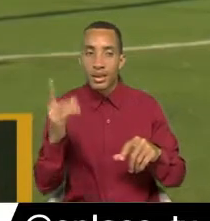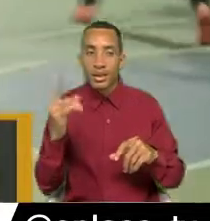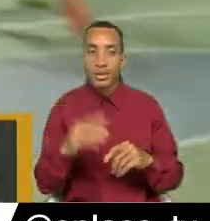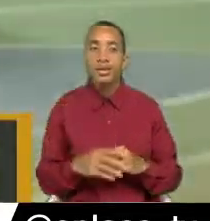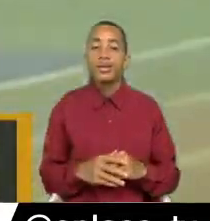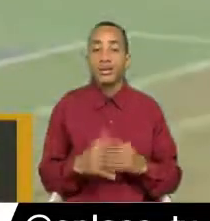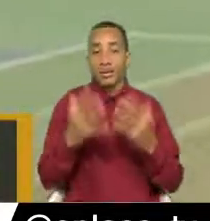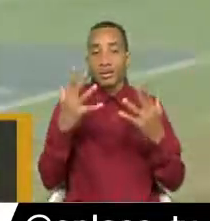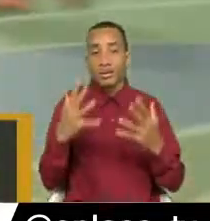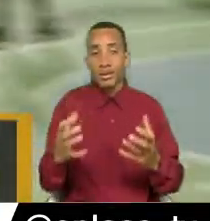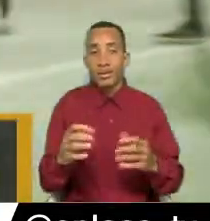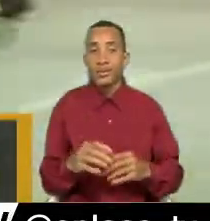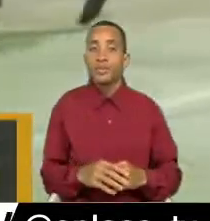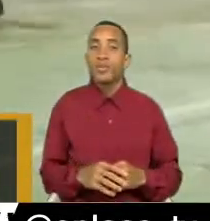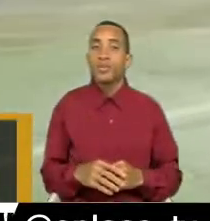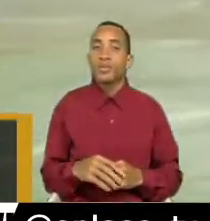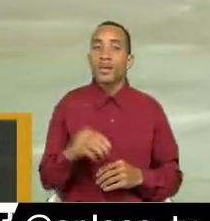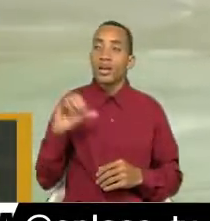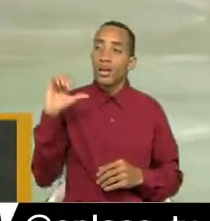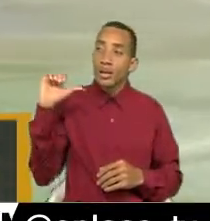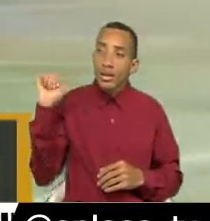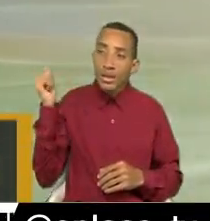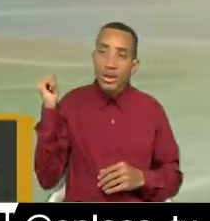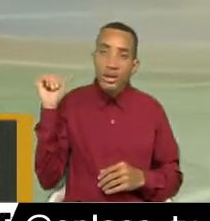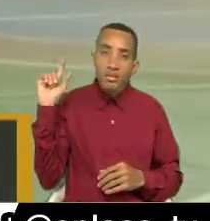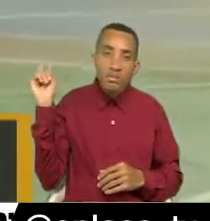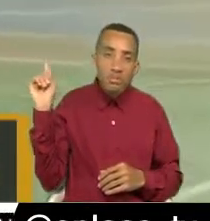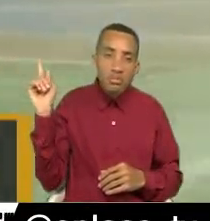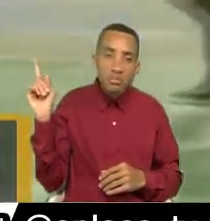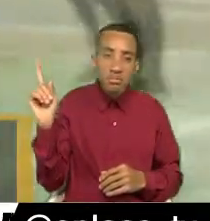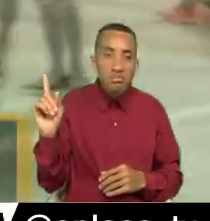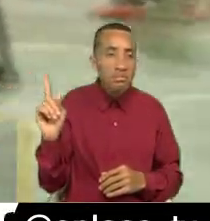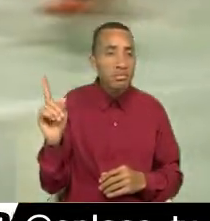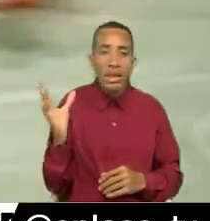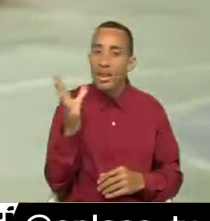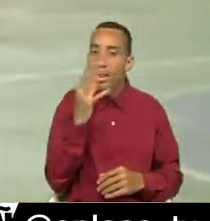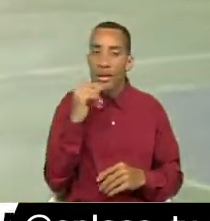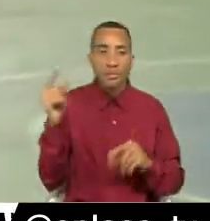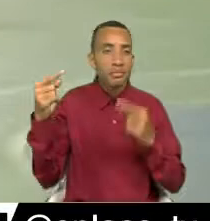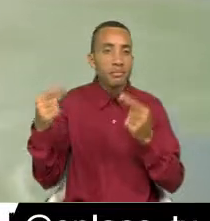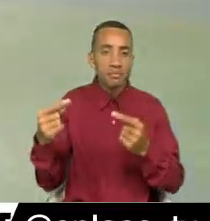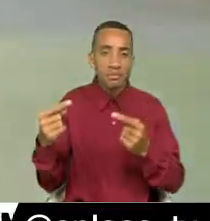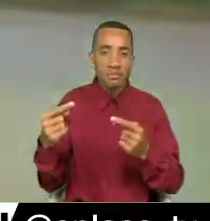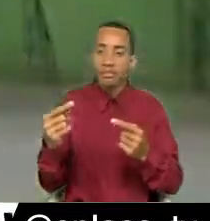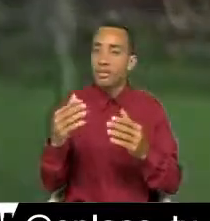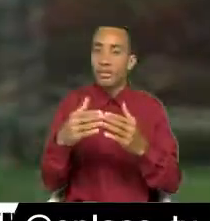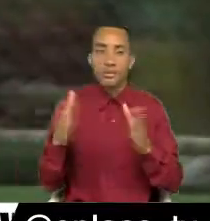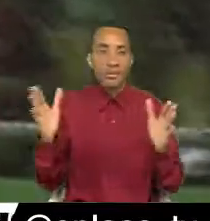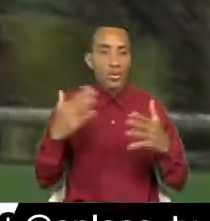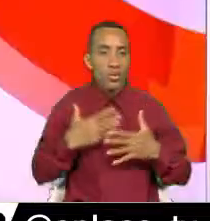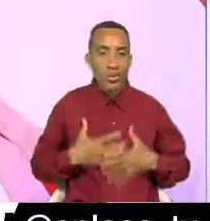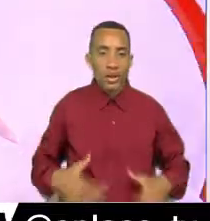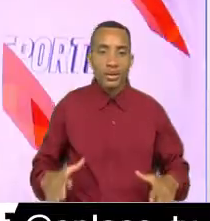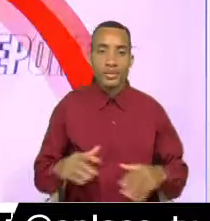quiere. Hace más de 10 años en el barrio Primero de Mayo no se jugaba un torneo de microfútbol categoría abierta.